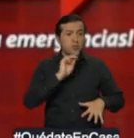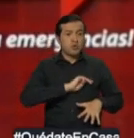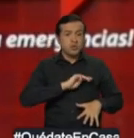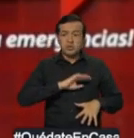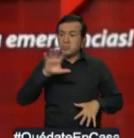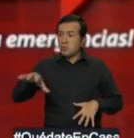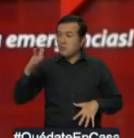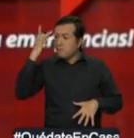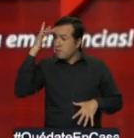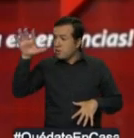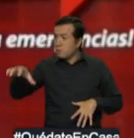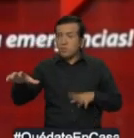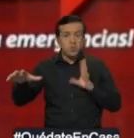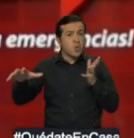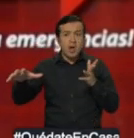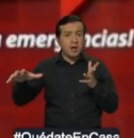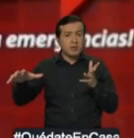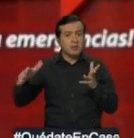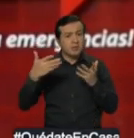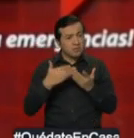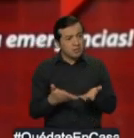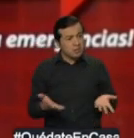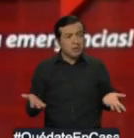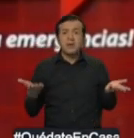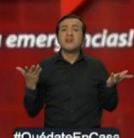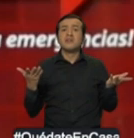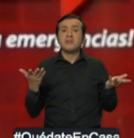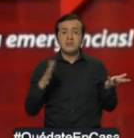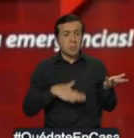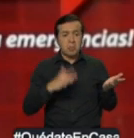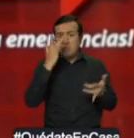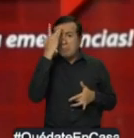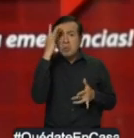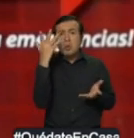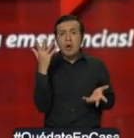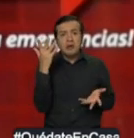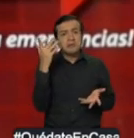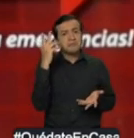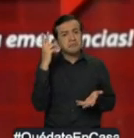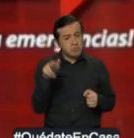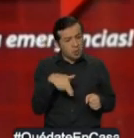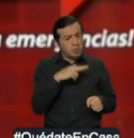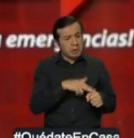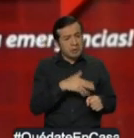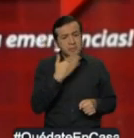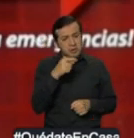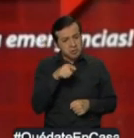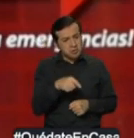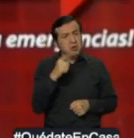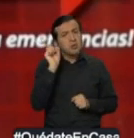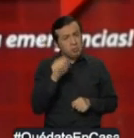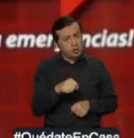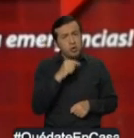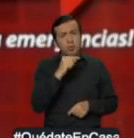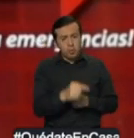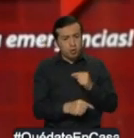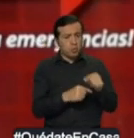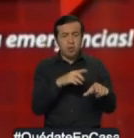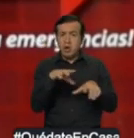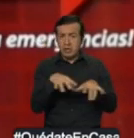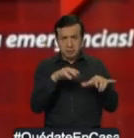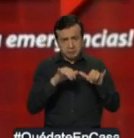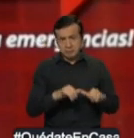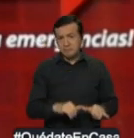que tengan un solo caso en estas circunstancias en estos lugares lo normal sería retomar poco a poco las actividades